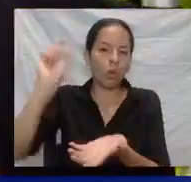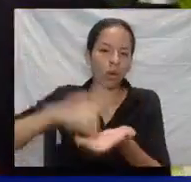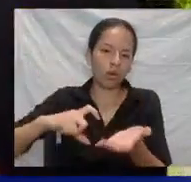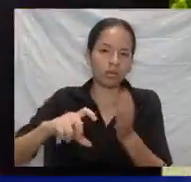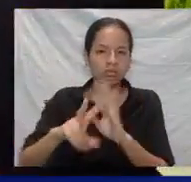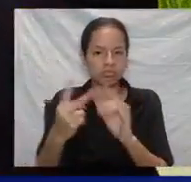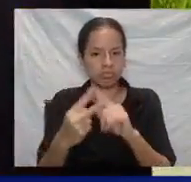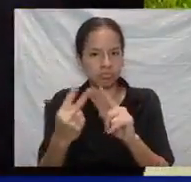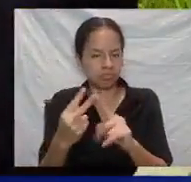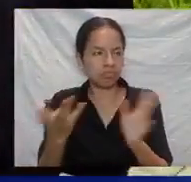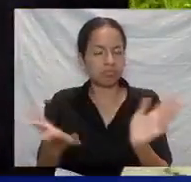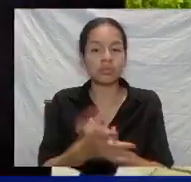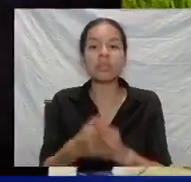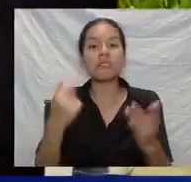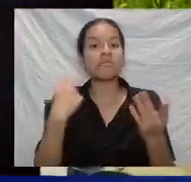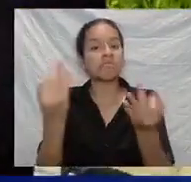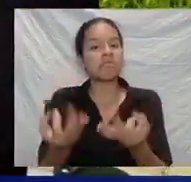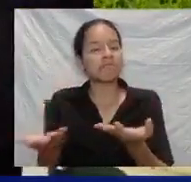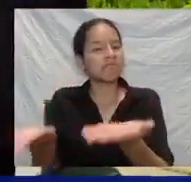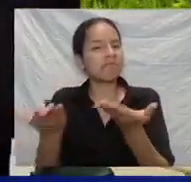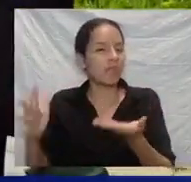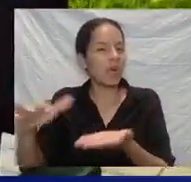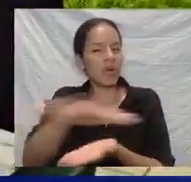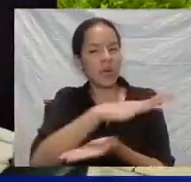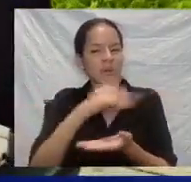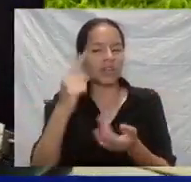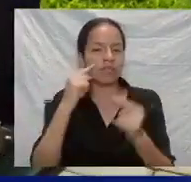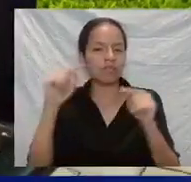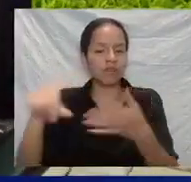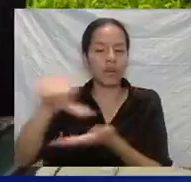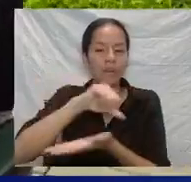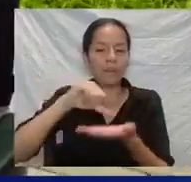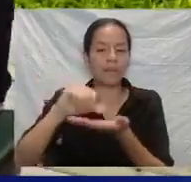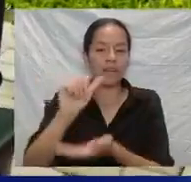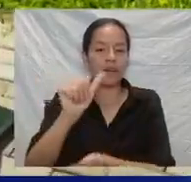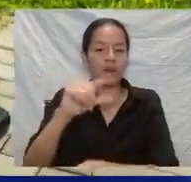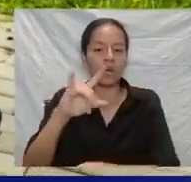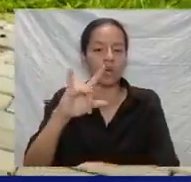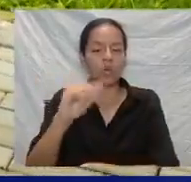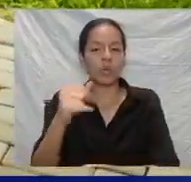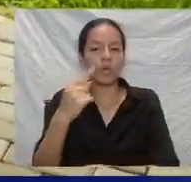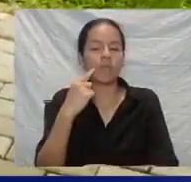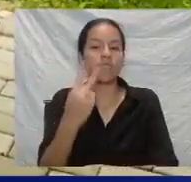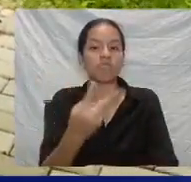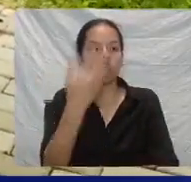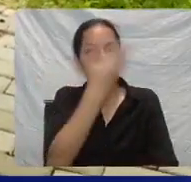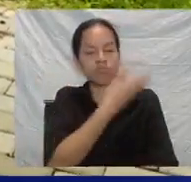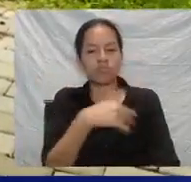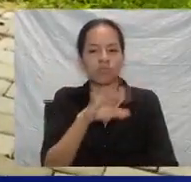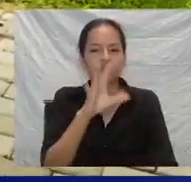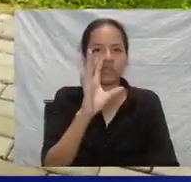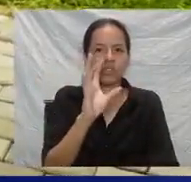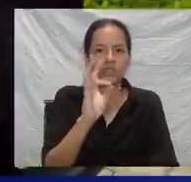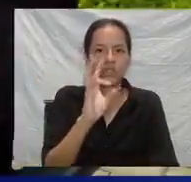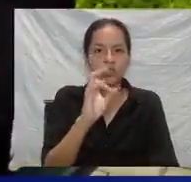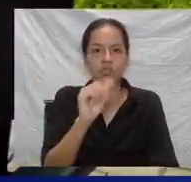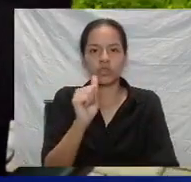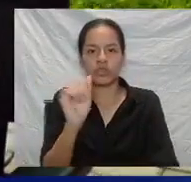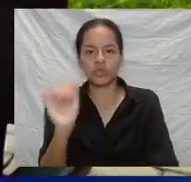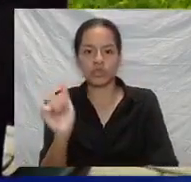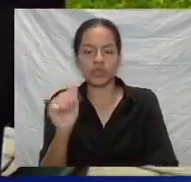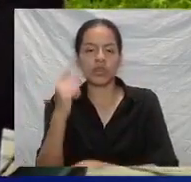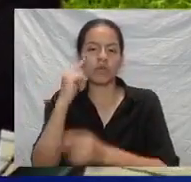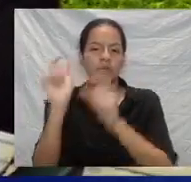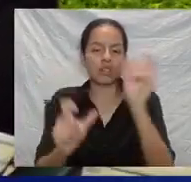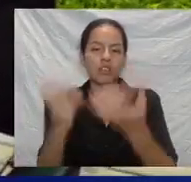todos a venir a activas dentro del parque agua estamos ubicados si hay asociaciones con personas con discapacidad que tenemos de todo en este